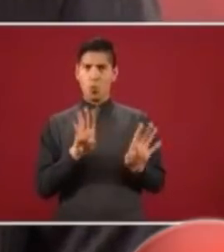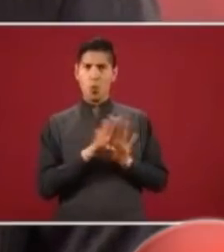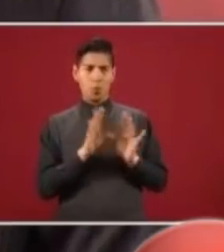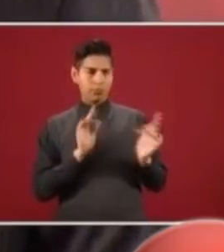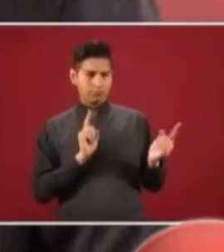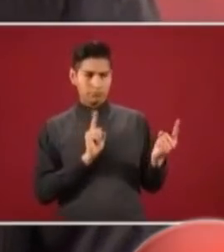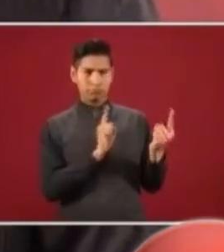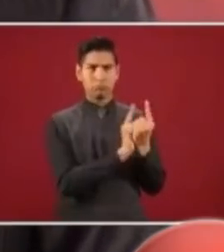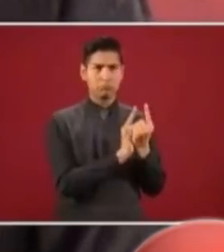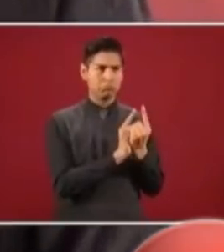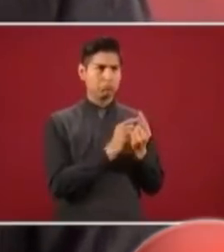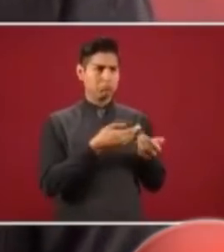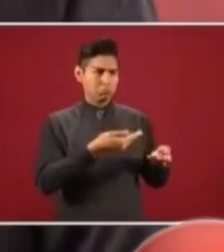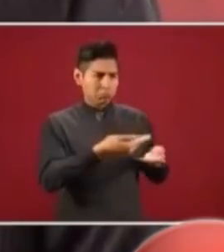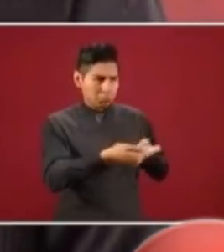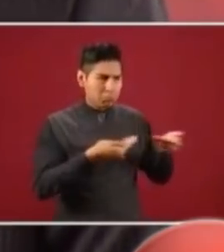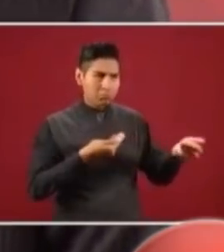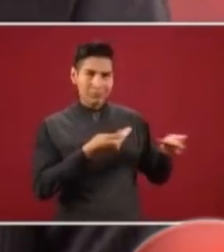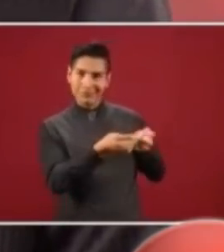de complicidad con nadie,